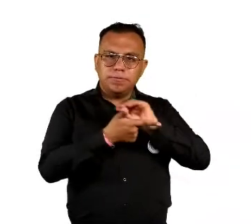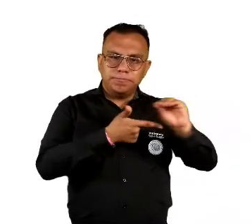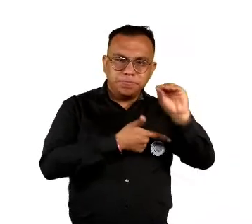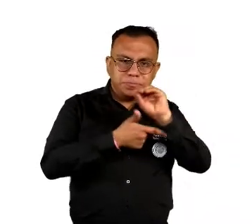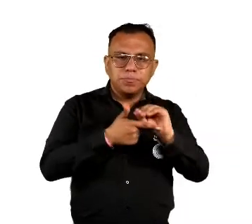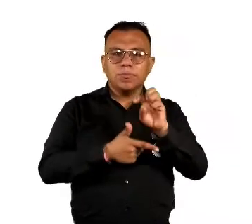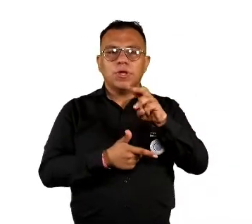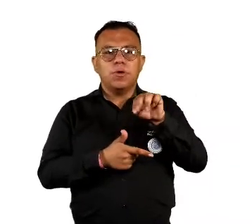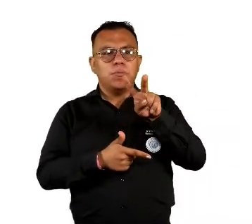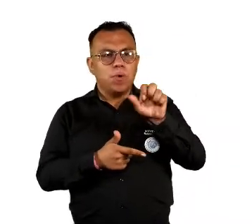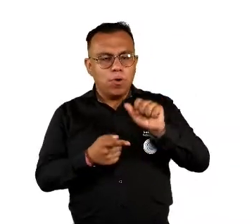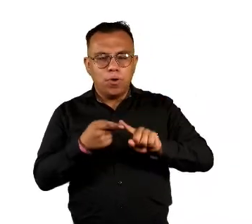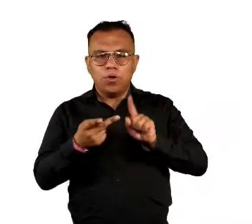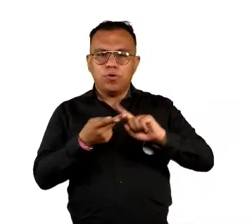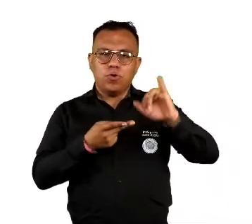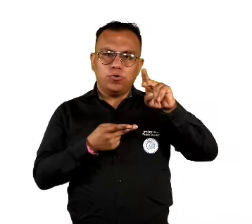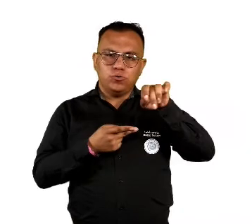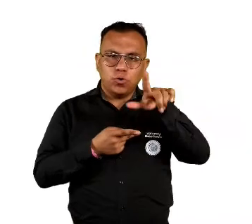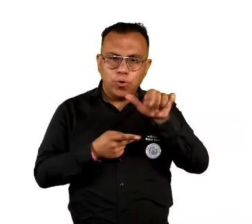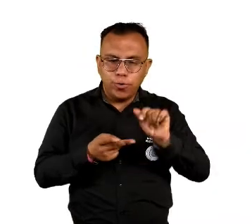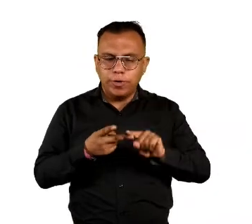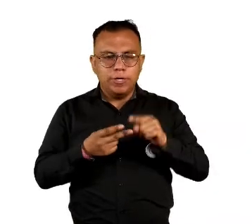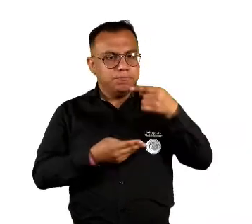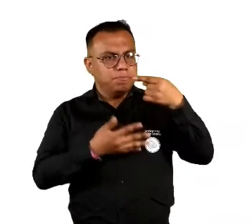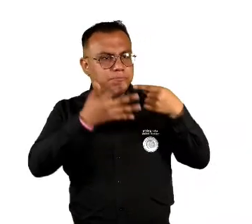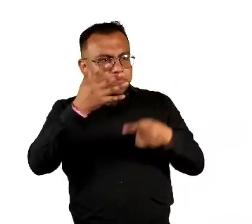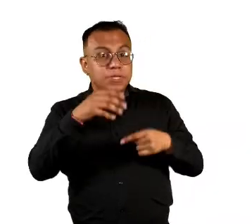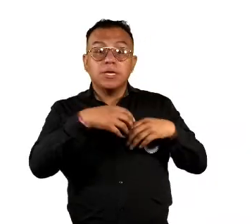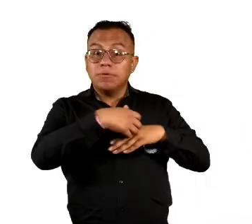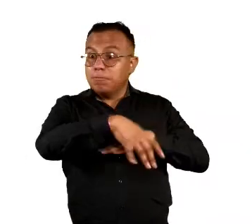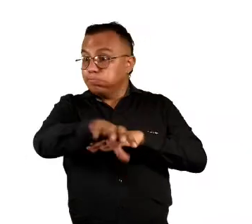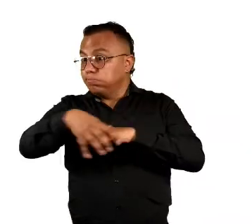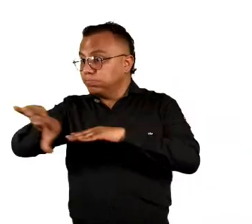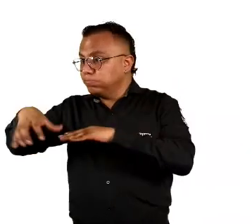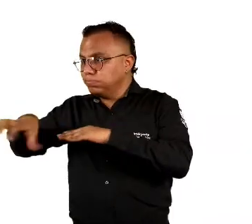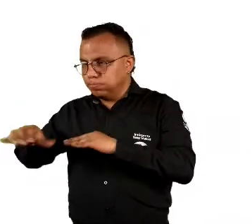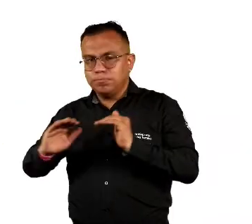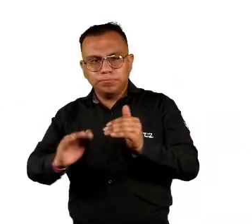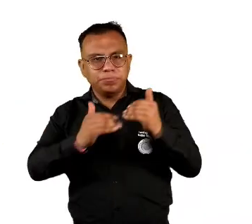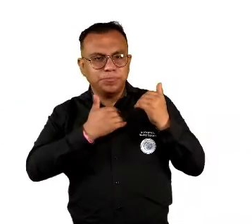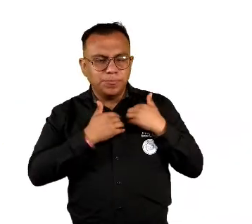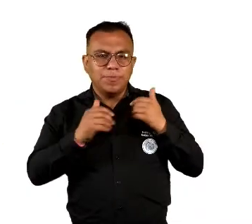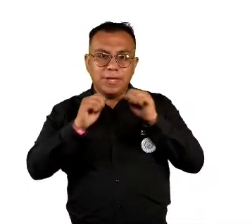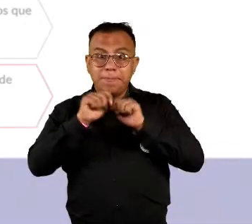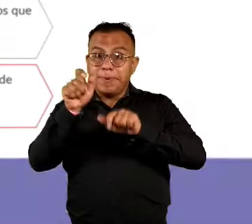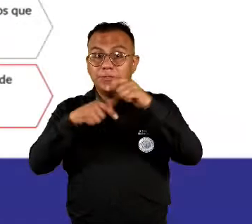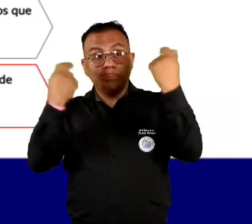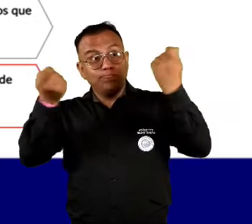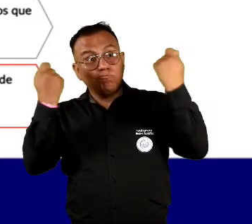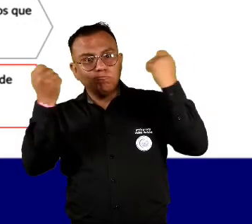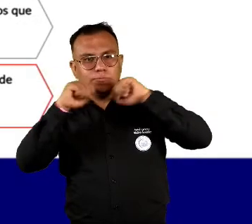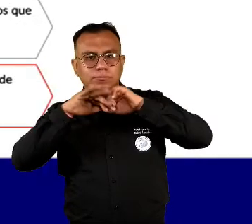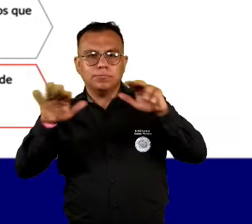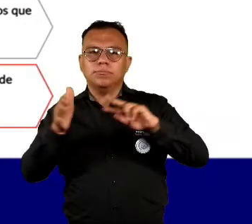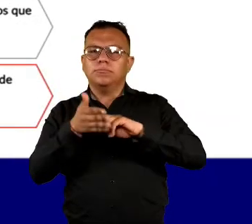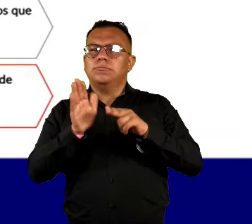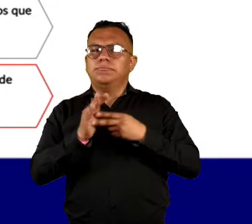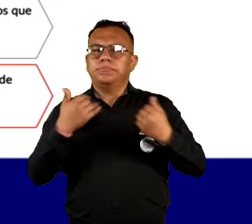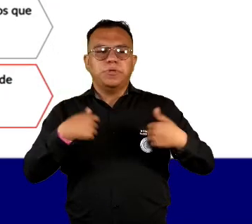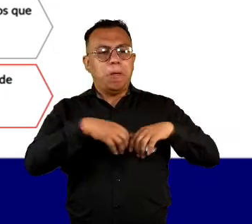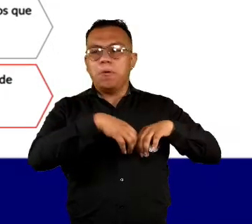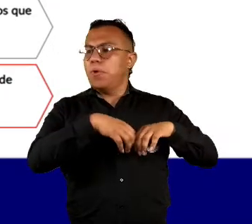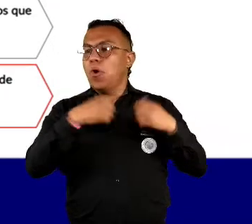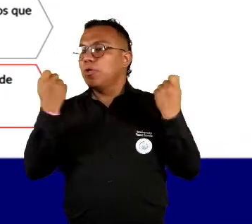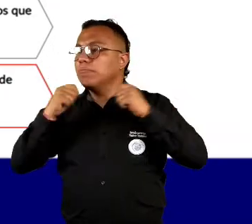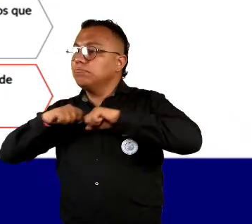Mobile PC consola teníamos los distribuidores tenemos los publicadores que se encargan no solamente de distribuir